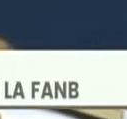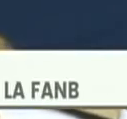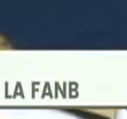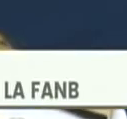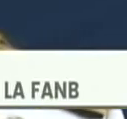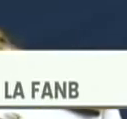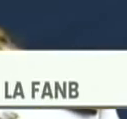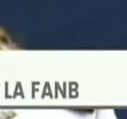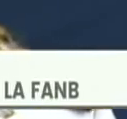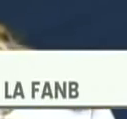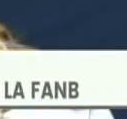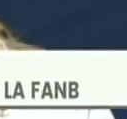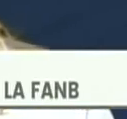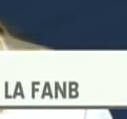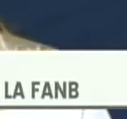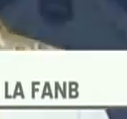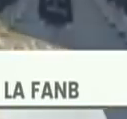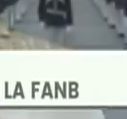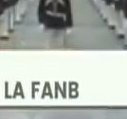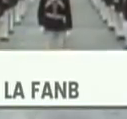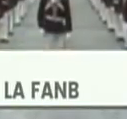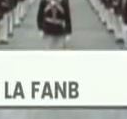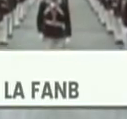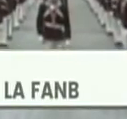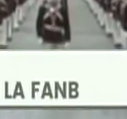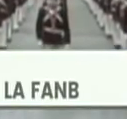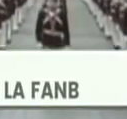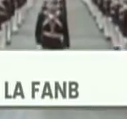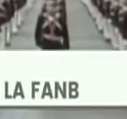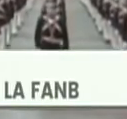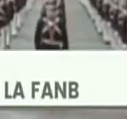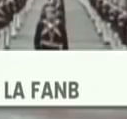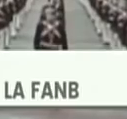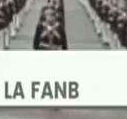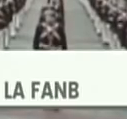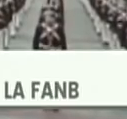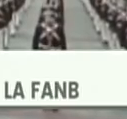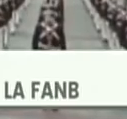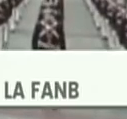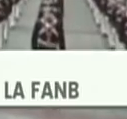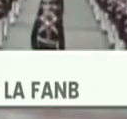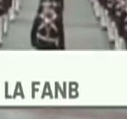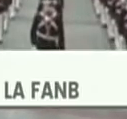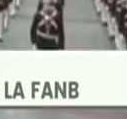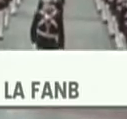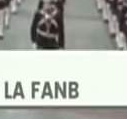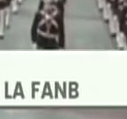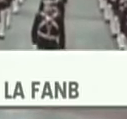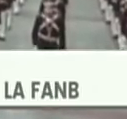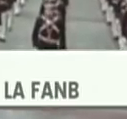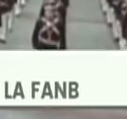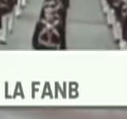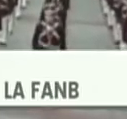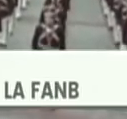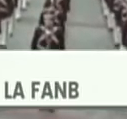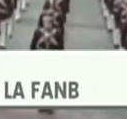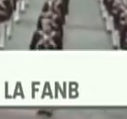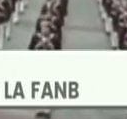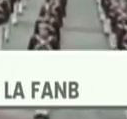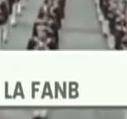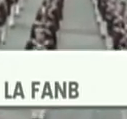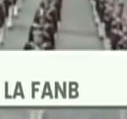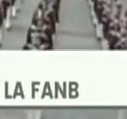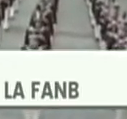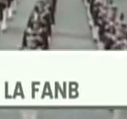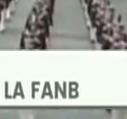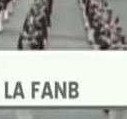para la defensa en el que ha agradecido el desempeño de los comandantes salientes y